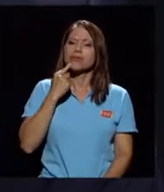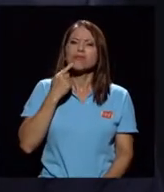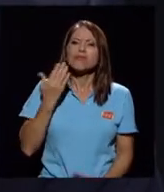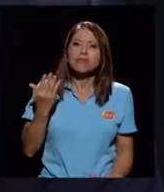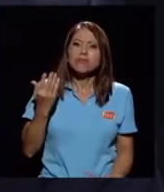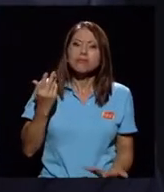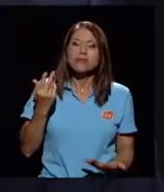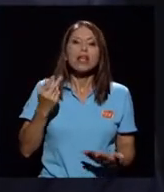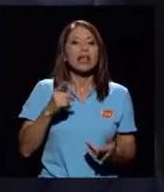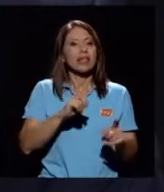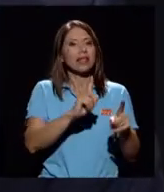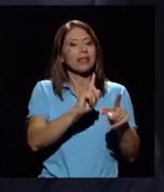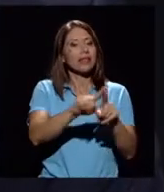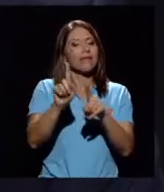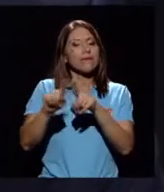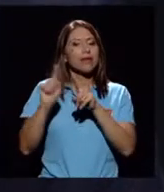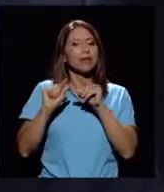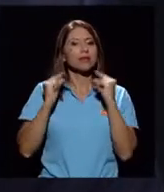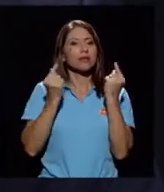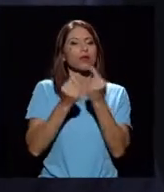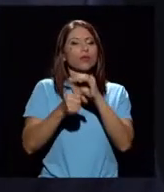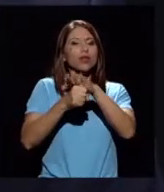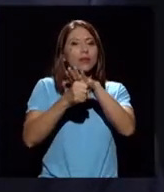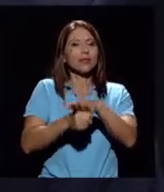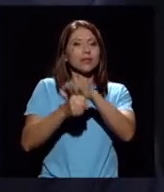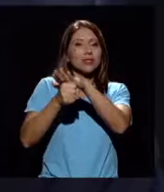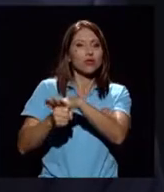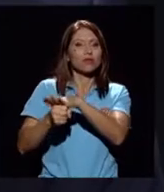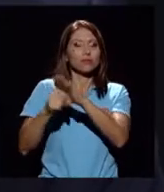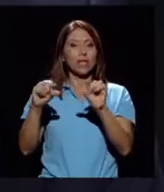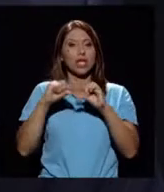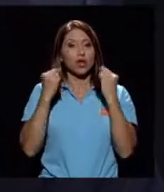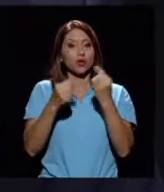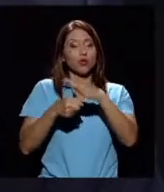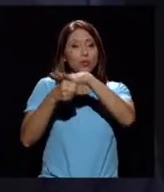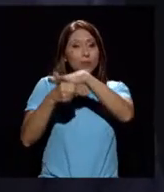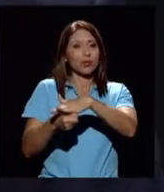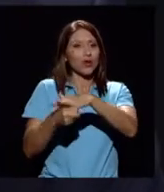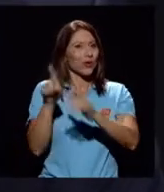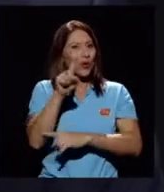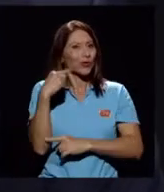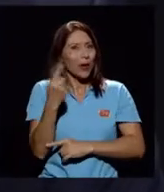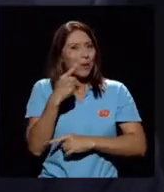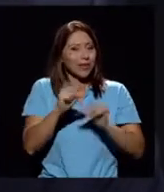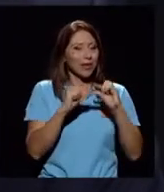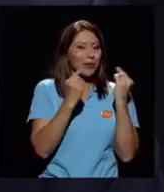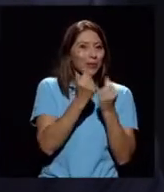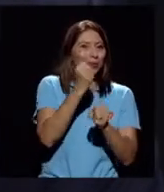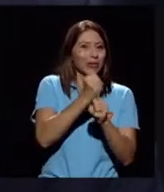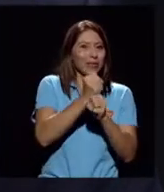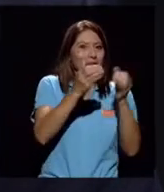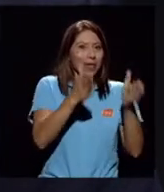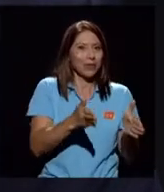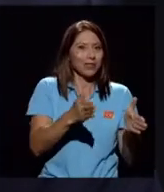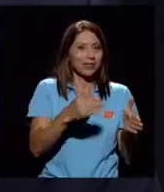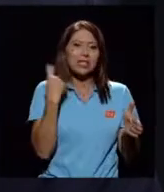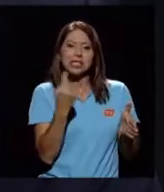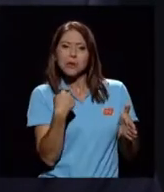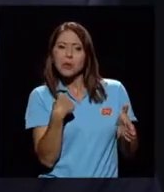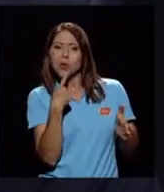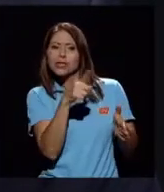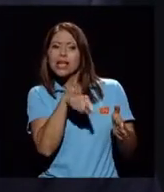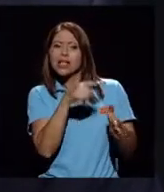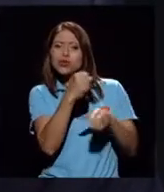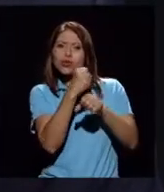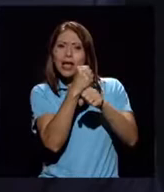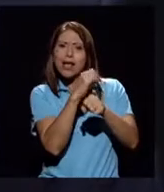diferentes grupos de presión y en el grupo de presión no son sólo los sindicatos a los cuales generalmente uno identifica como uno de los grupos de